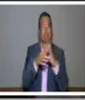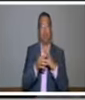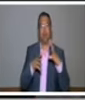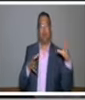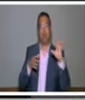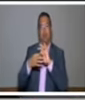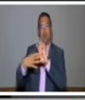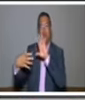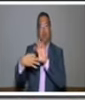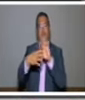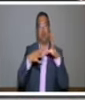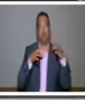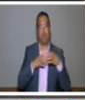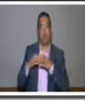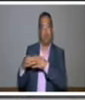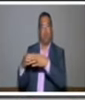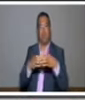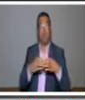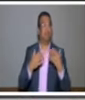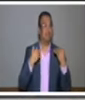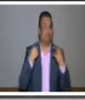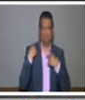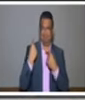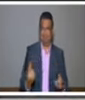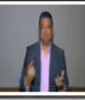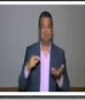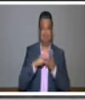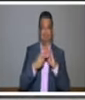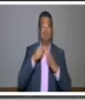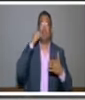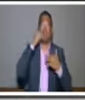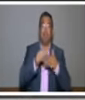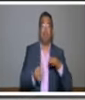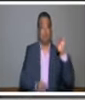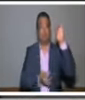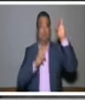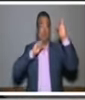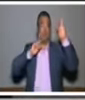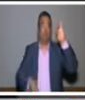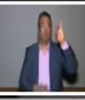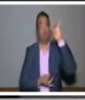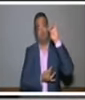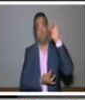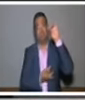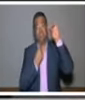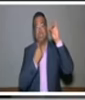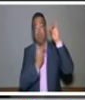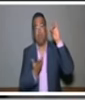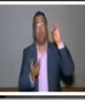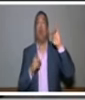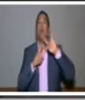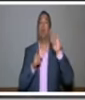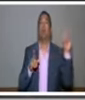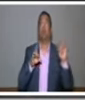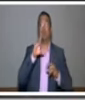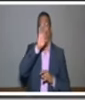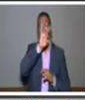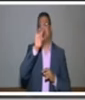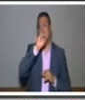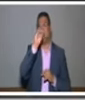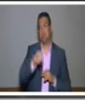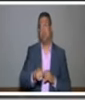órdenes ejecutivas y cartas circulares que son las que estrangulan ese presupuesto. 87, 88% del presupuesto está ahí